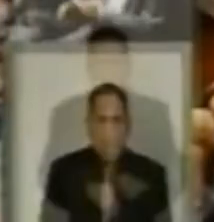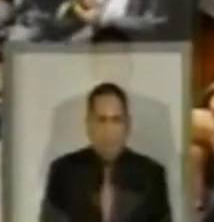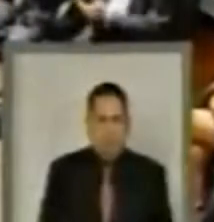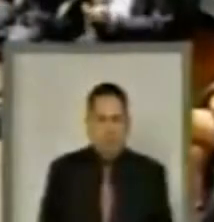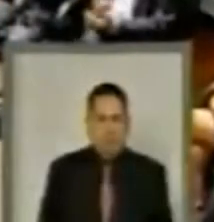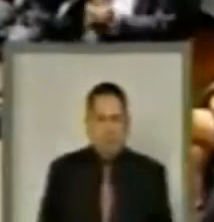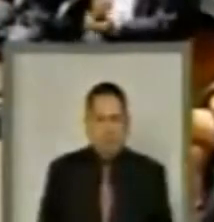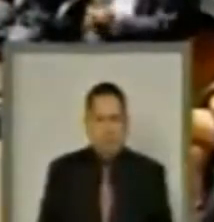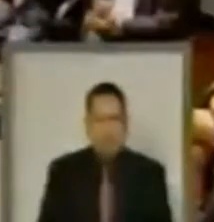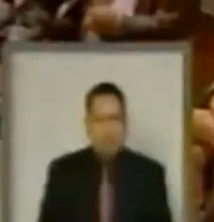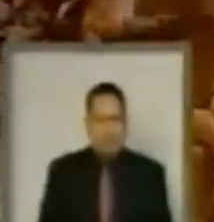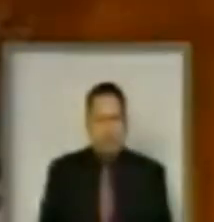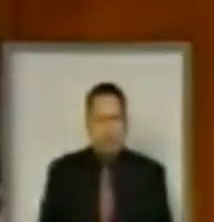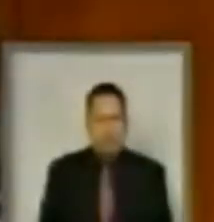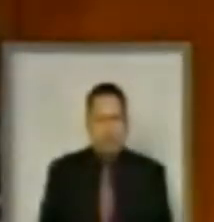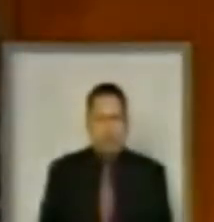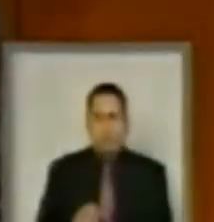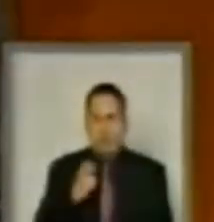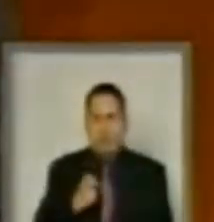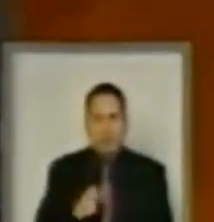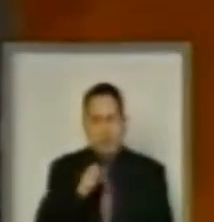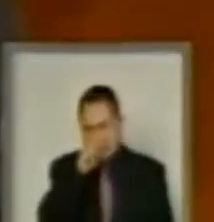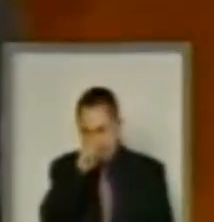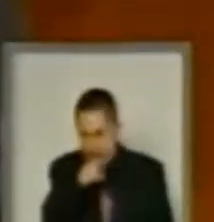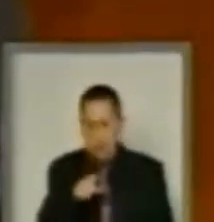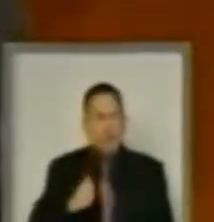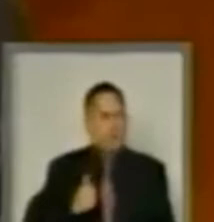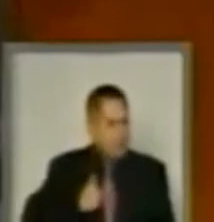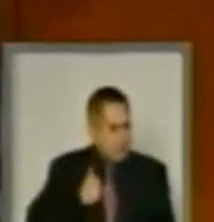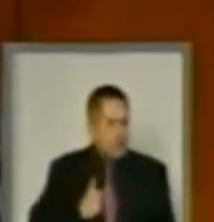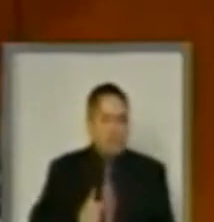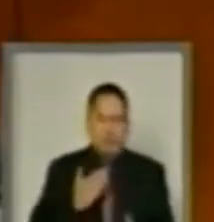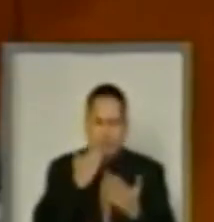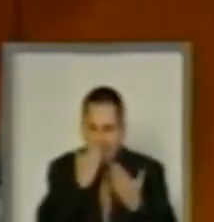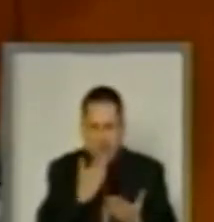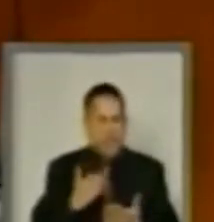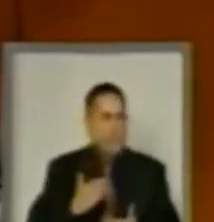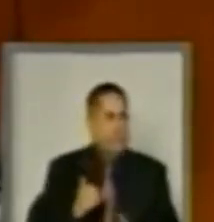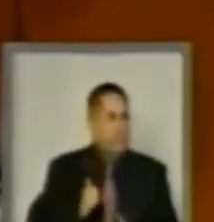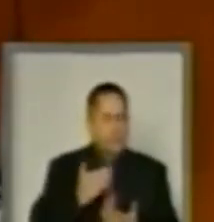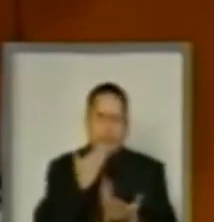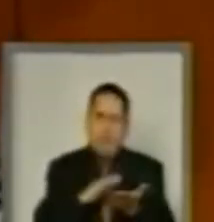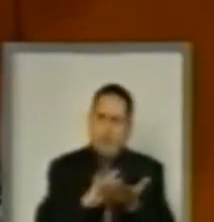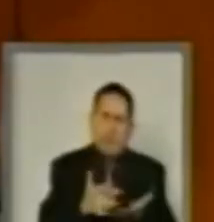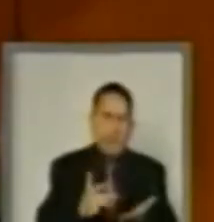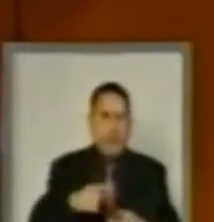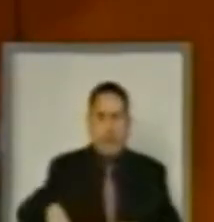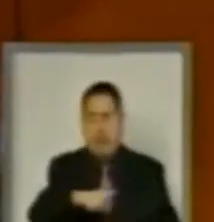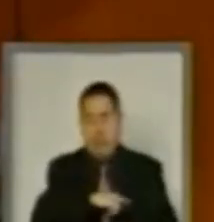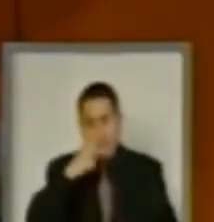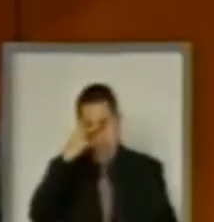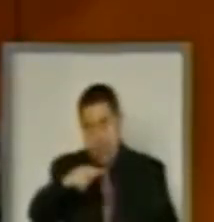pleno legislativo acompañado por su esposa sophie trudeau el mandatario canadiense llegó a las 9 40 horas donde fue recibido por el presidente